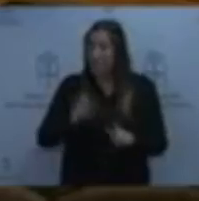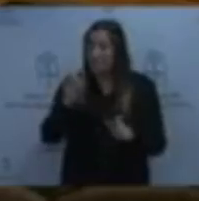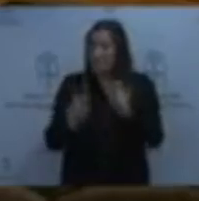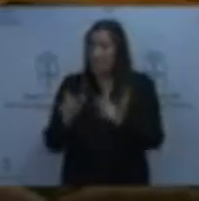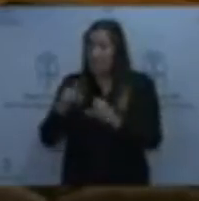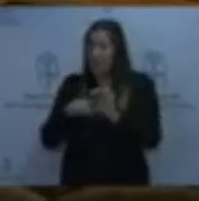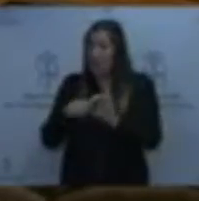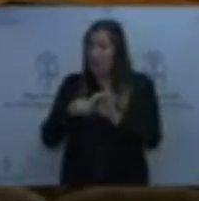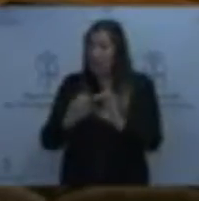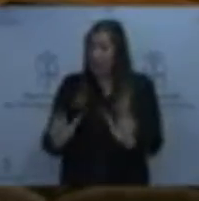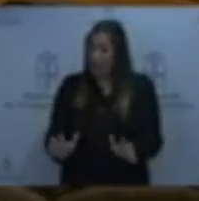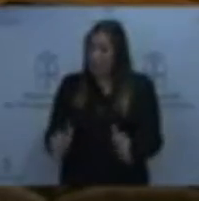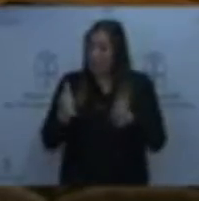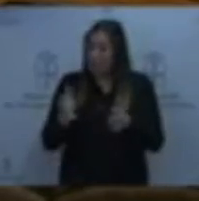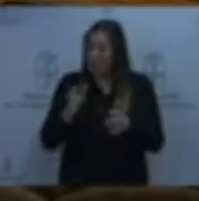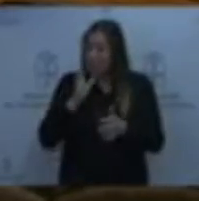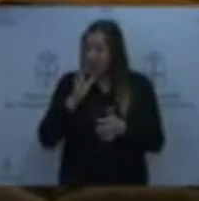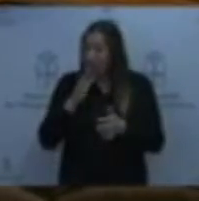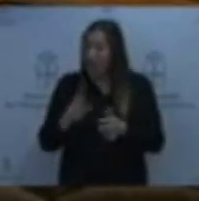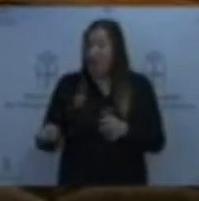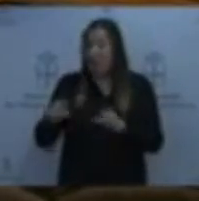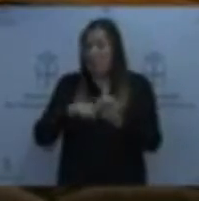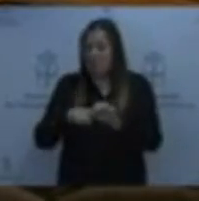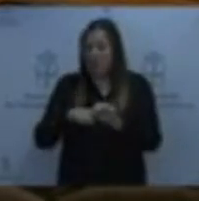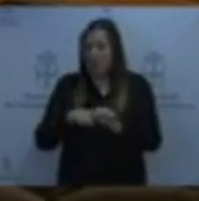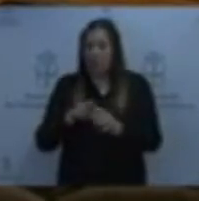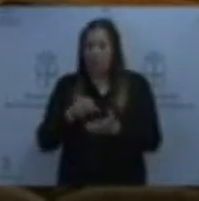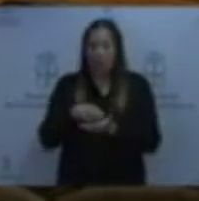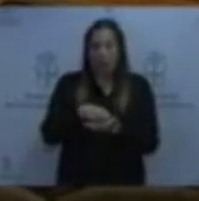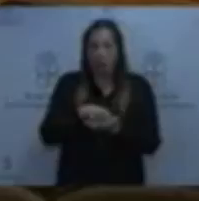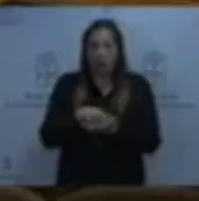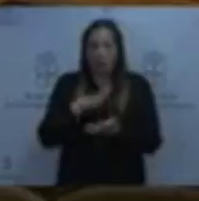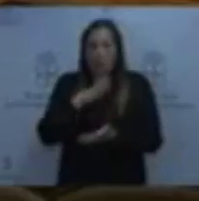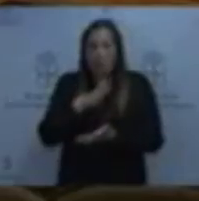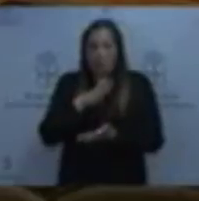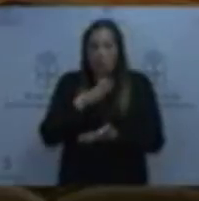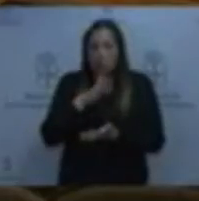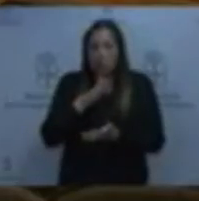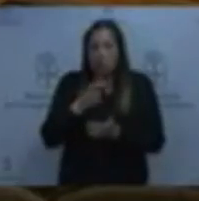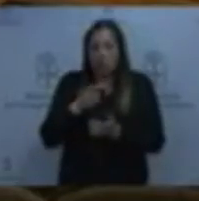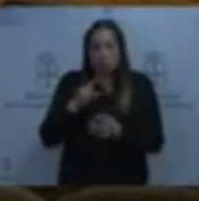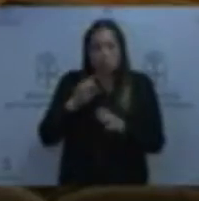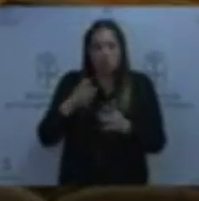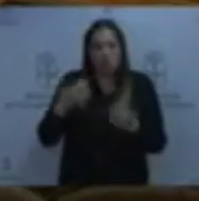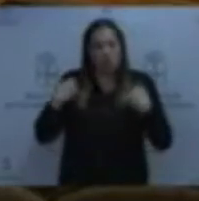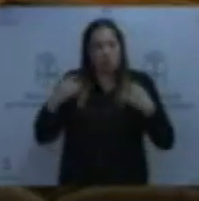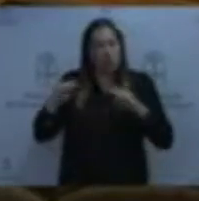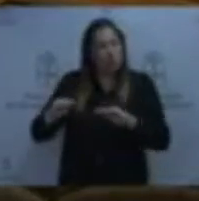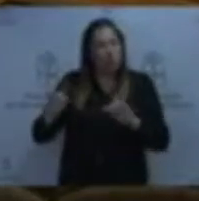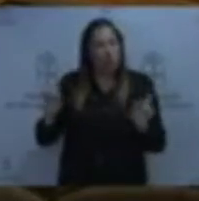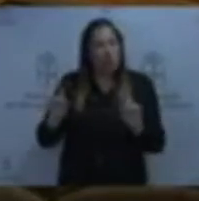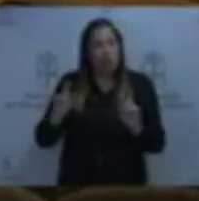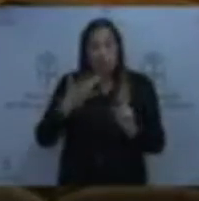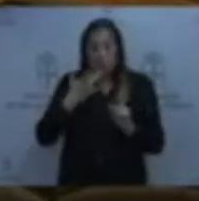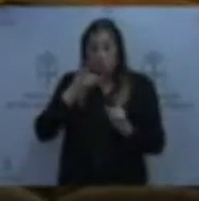plaza, ver ahora la su plaza en el aire por motivos que son completamente ajenos a la su responsabilidad, y para quienes no pudieron